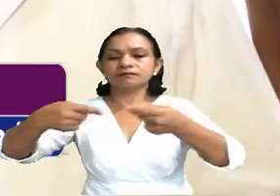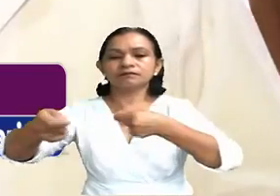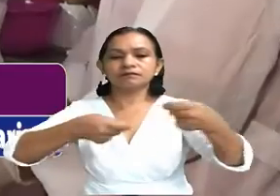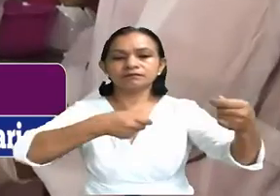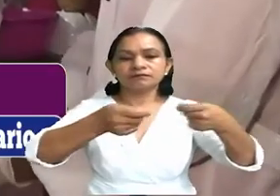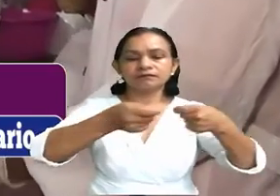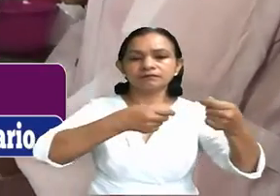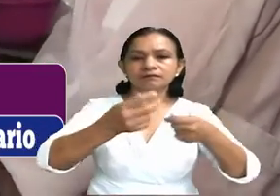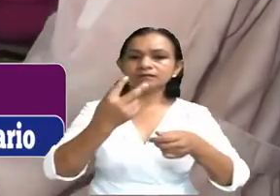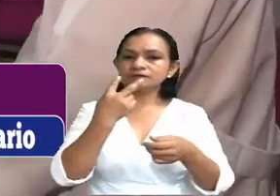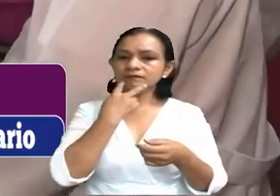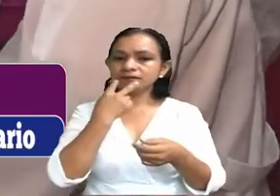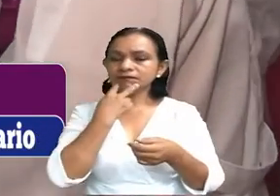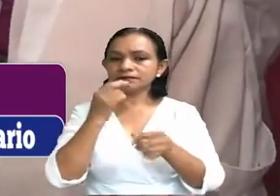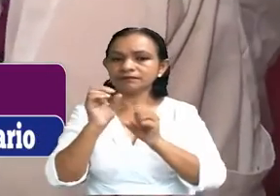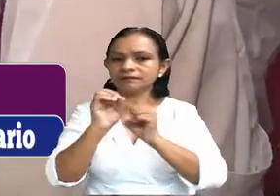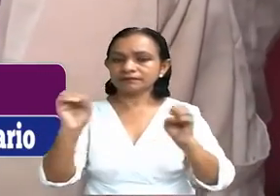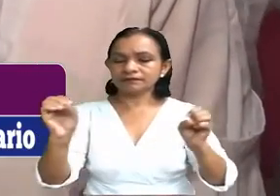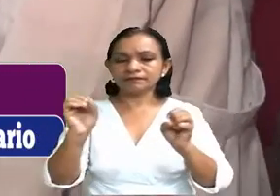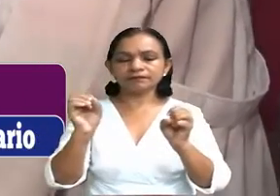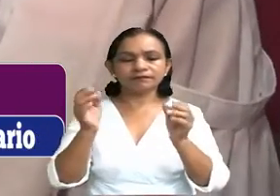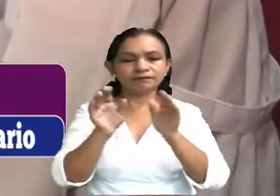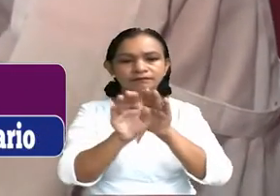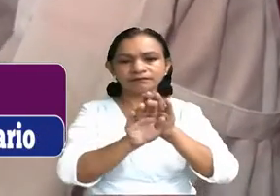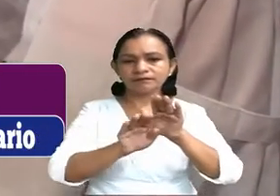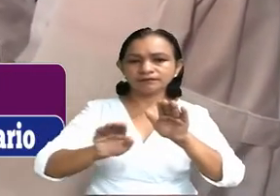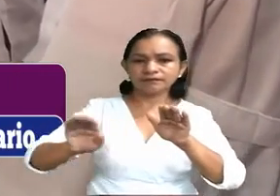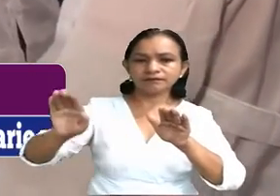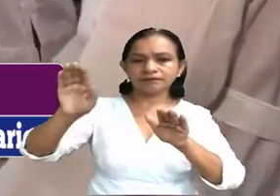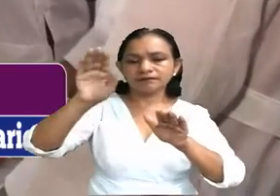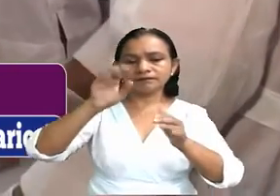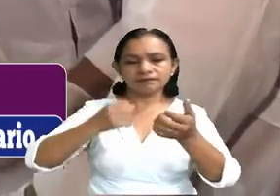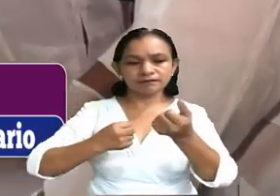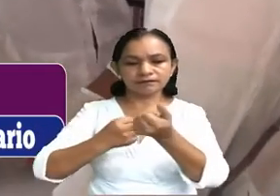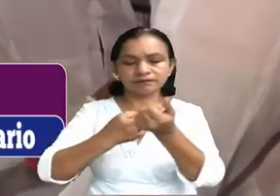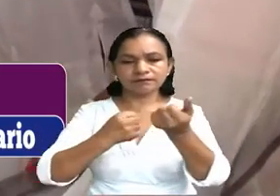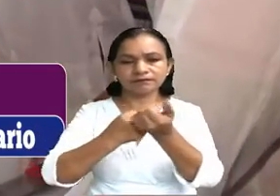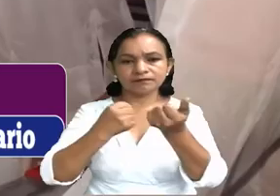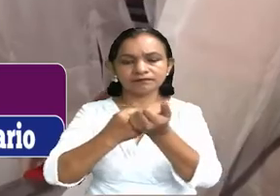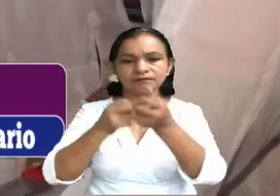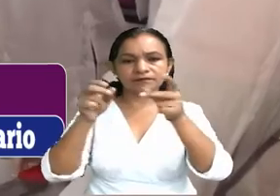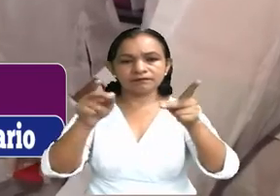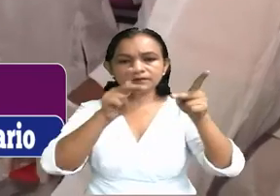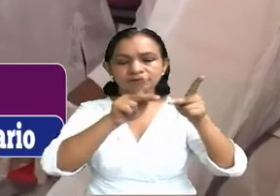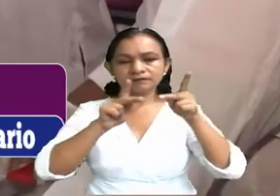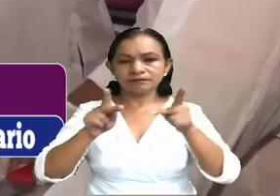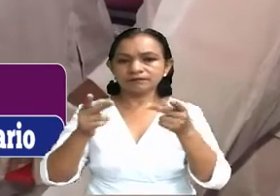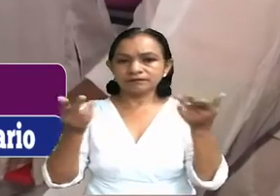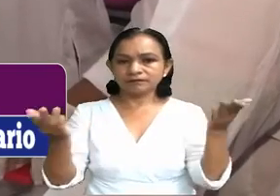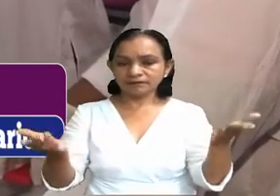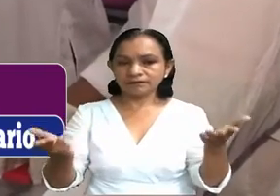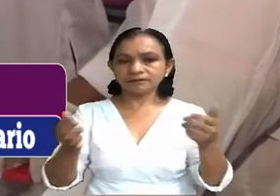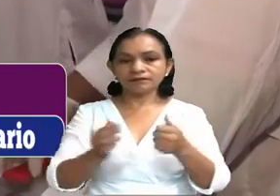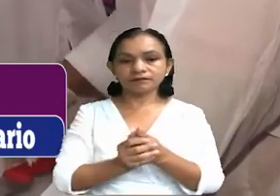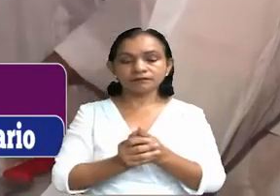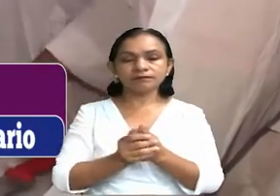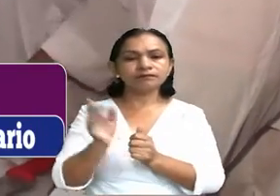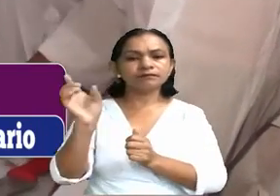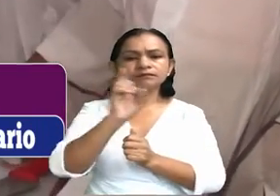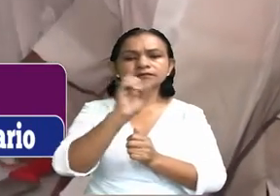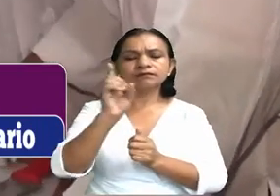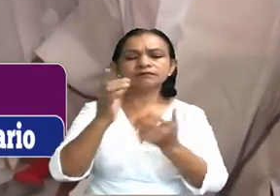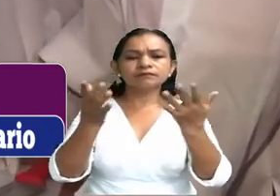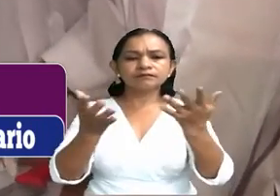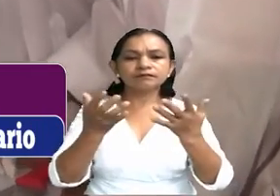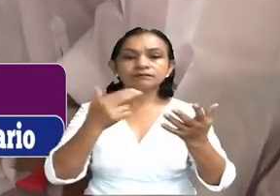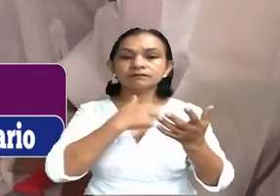necesidad de intermediario, y esto va directo a beneficiar a la población porque no compra más caro. Pero ¿a dónde quiero llegar?